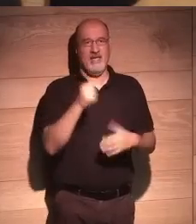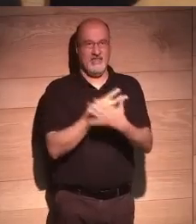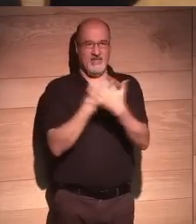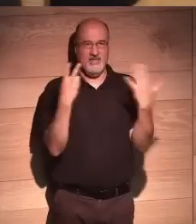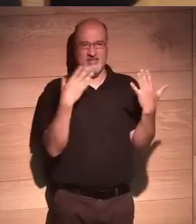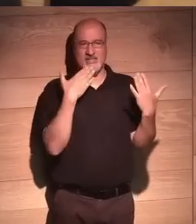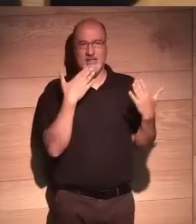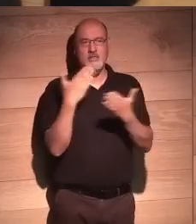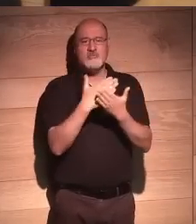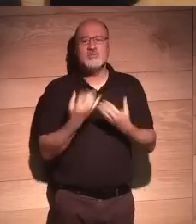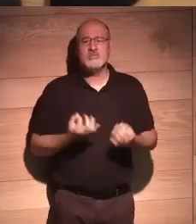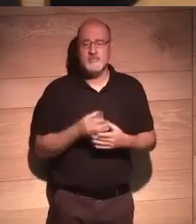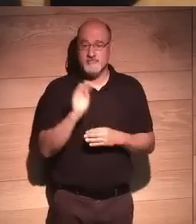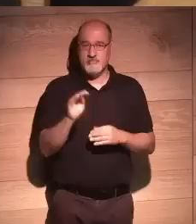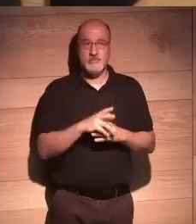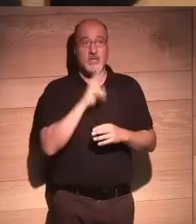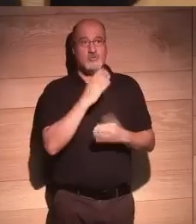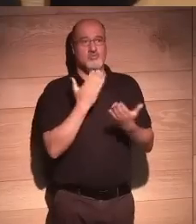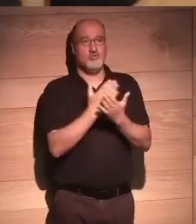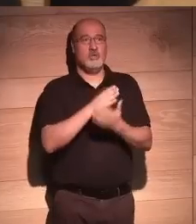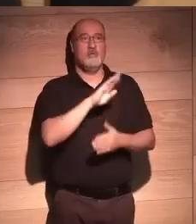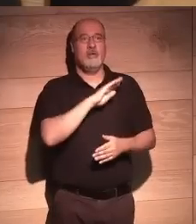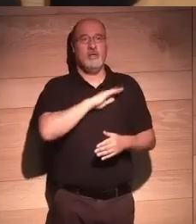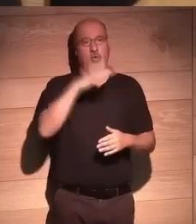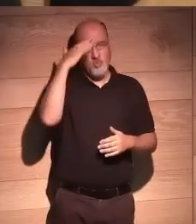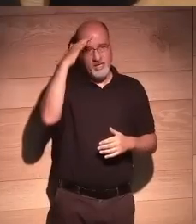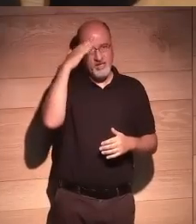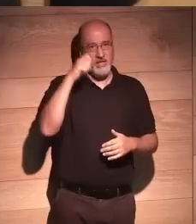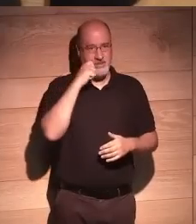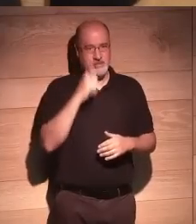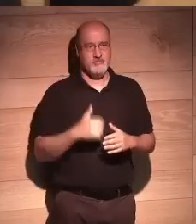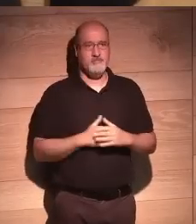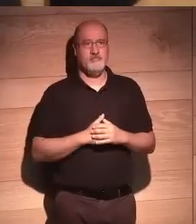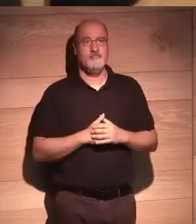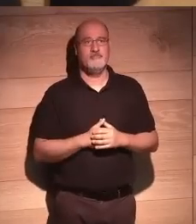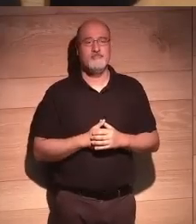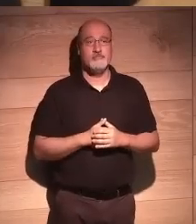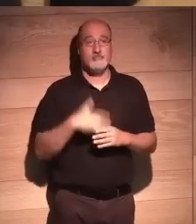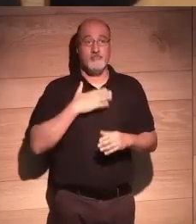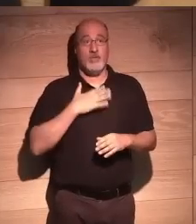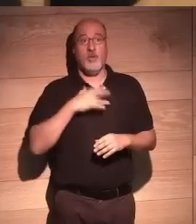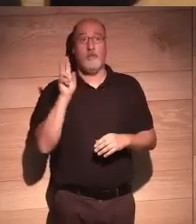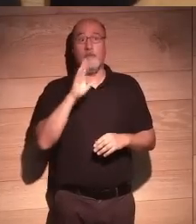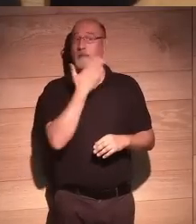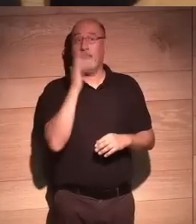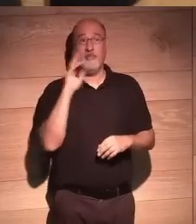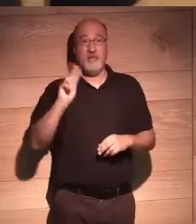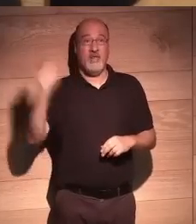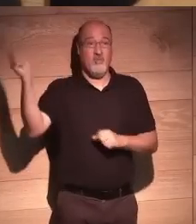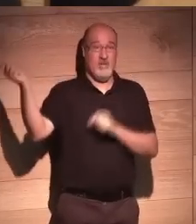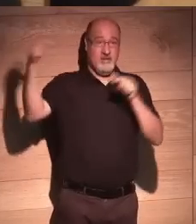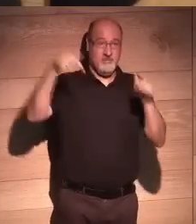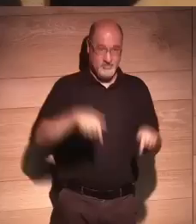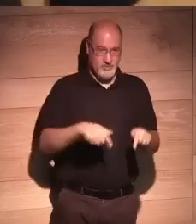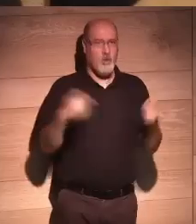¿Y estás estudiando qué? Bachillerato de Humanidades. Yo vengo de Venezuela, que es un país en el que